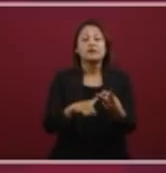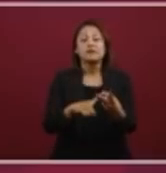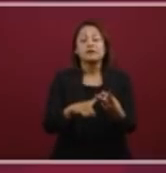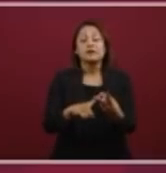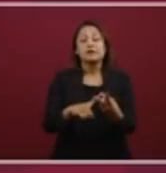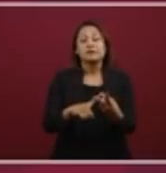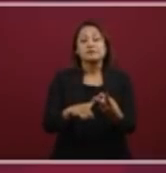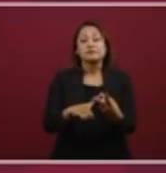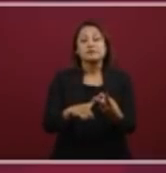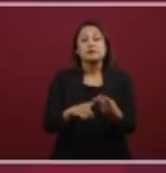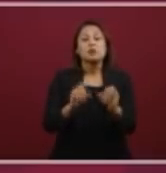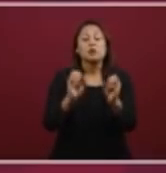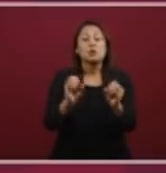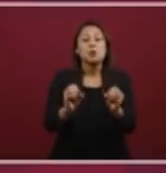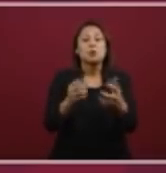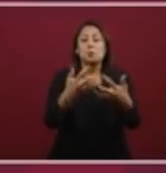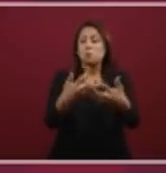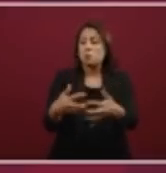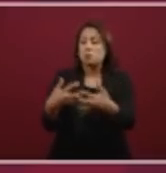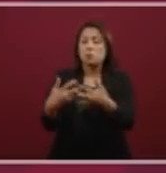de equipos